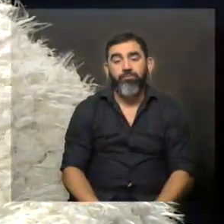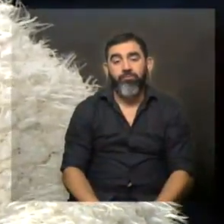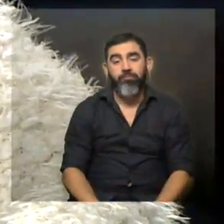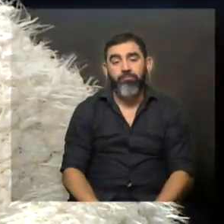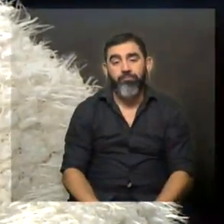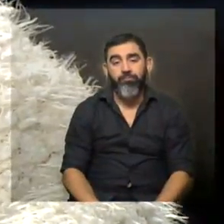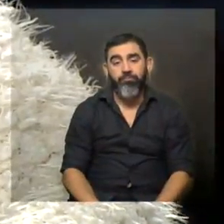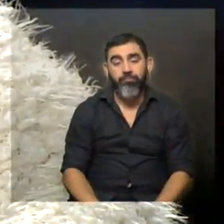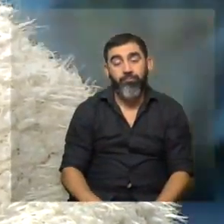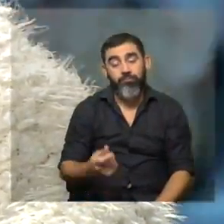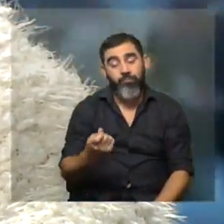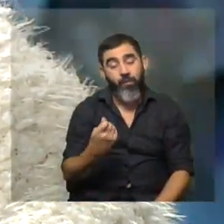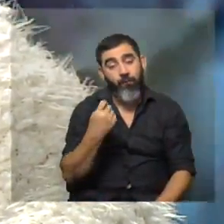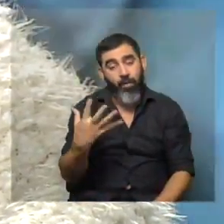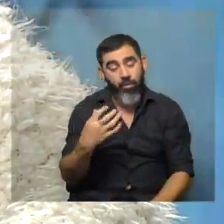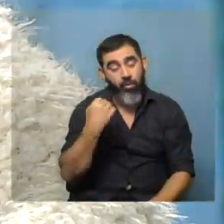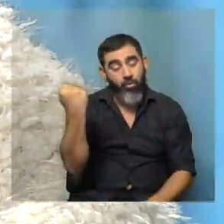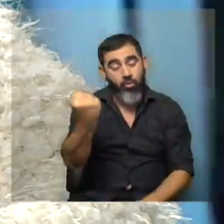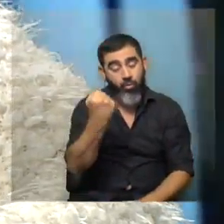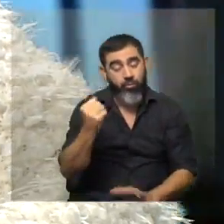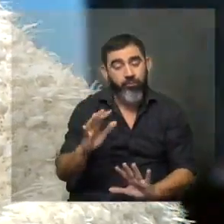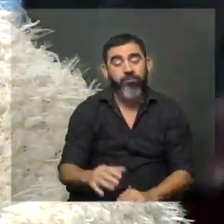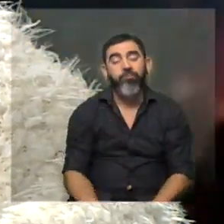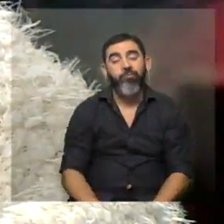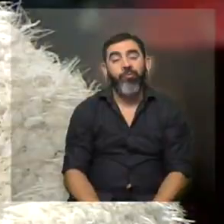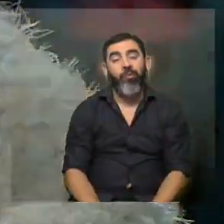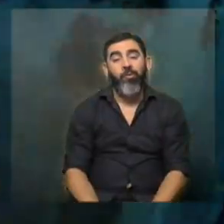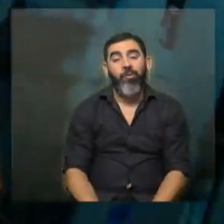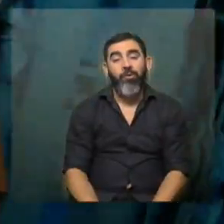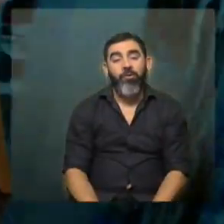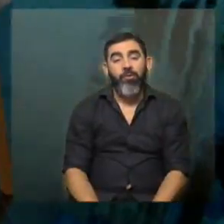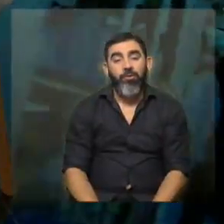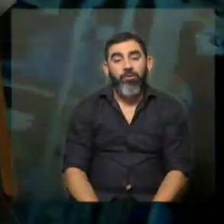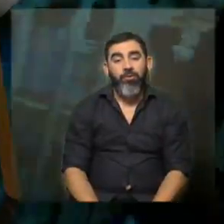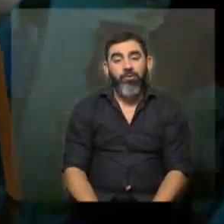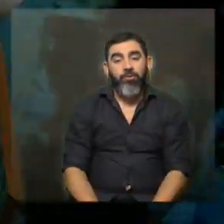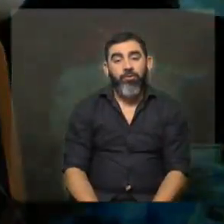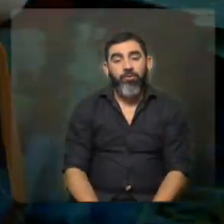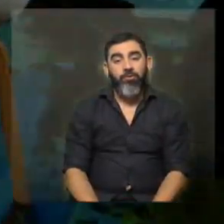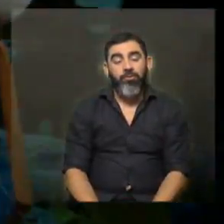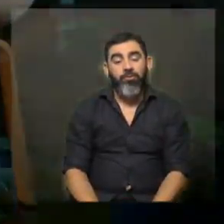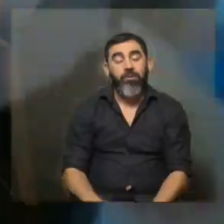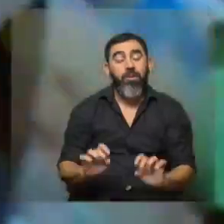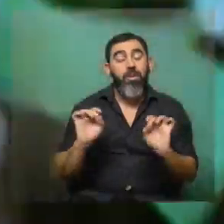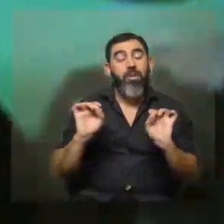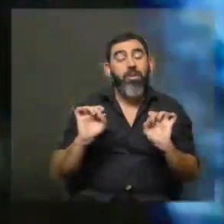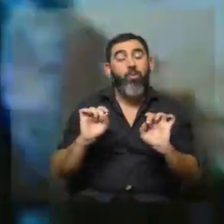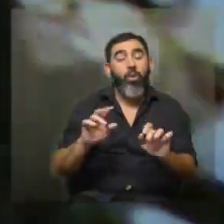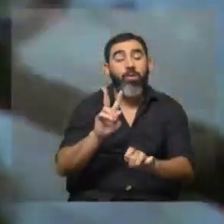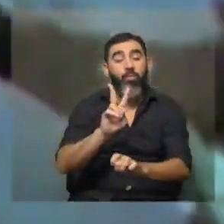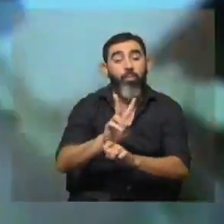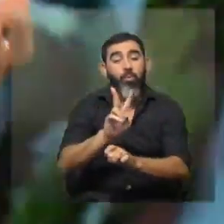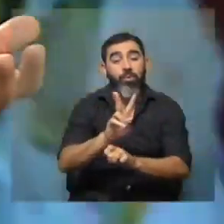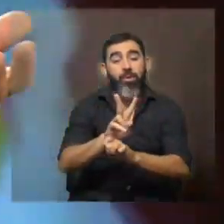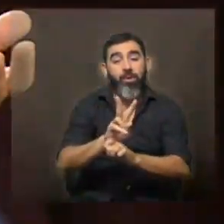tener recibir esa importancia que se merece. O sea, la naturaleza protegió a